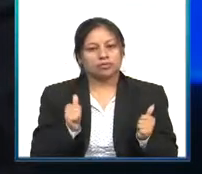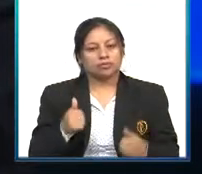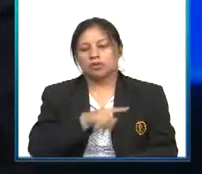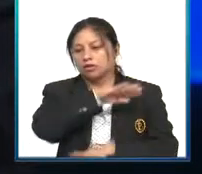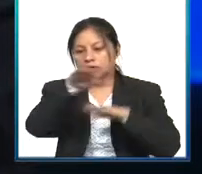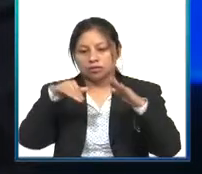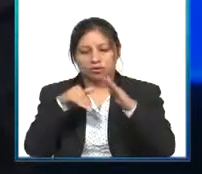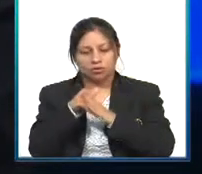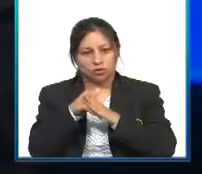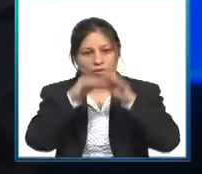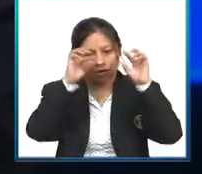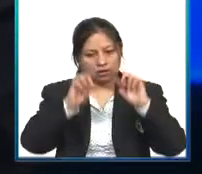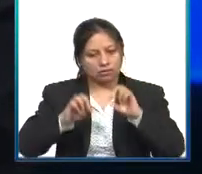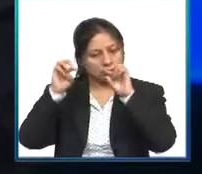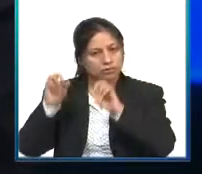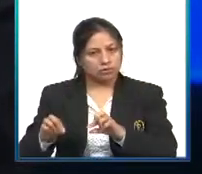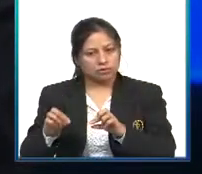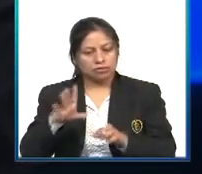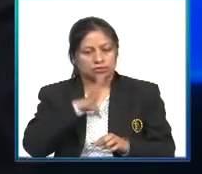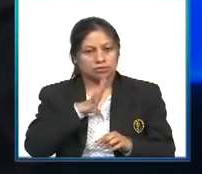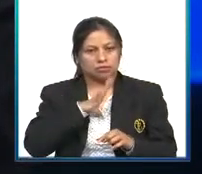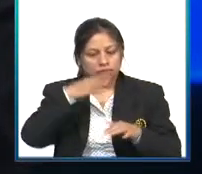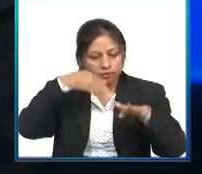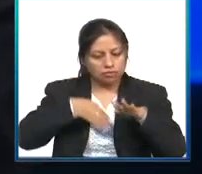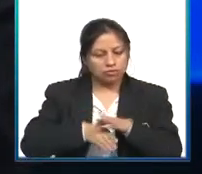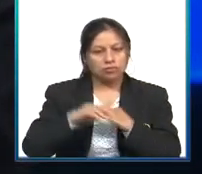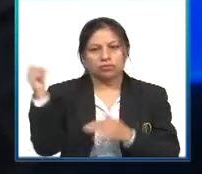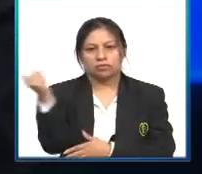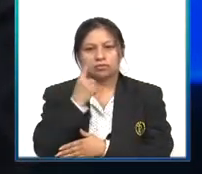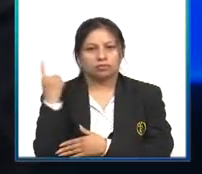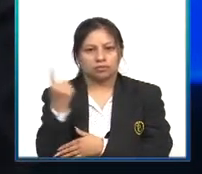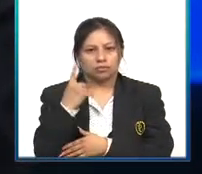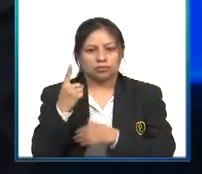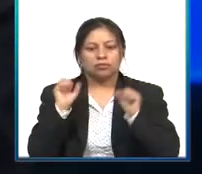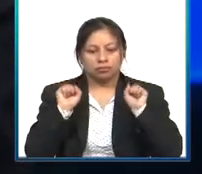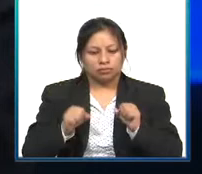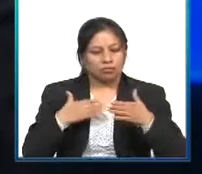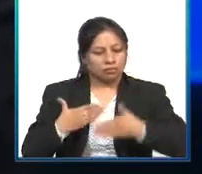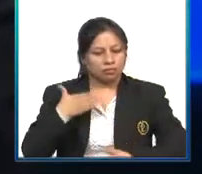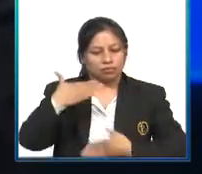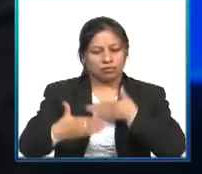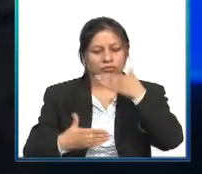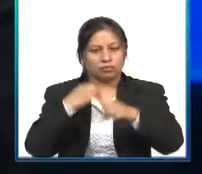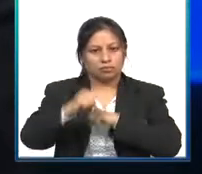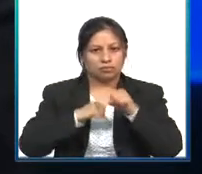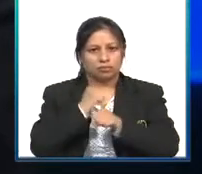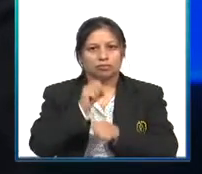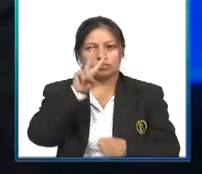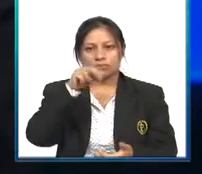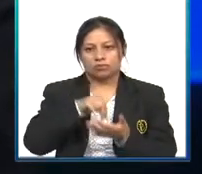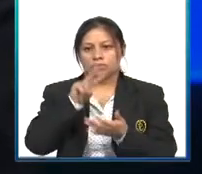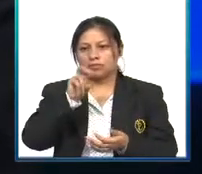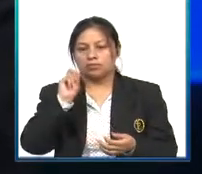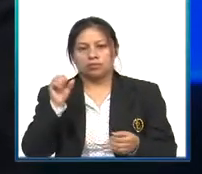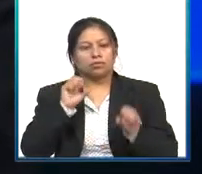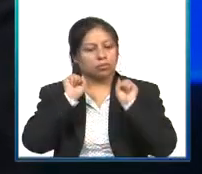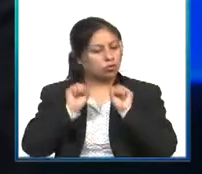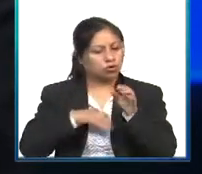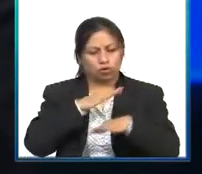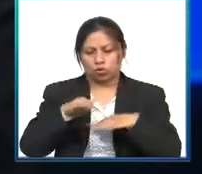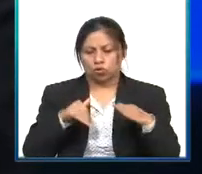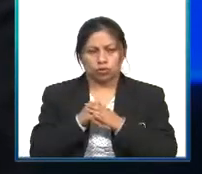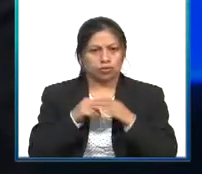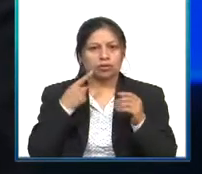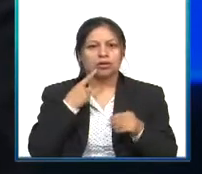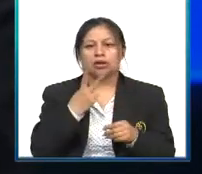saludo a todas las autoridades que han tenido intervenciones importantes para lograr los avances en este año 2020. Todo lo que podamos hacer